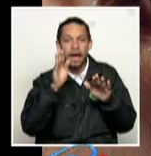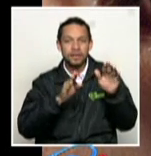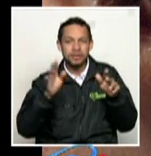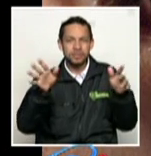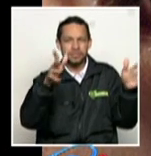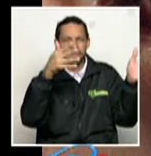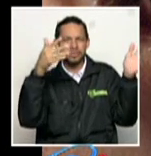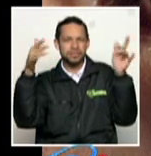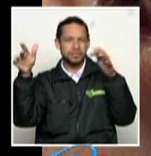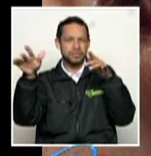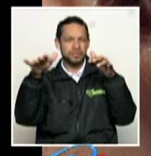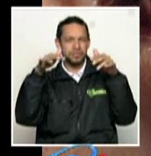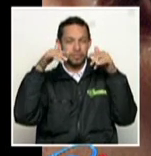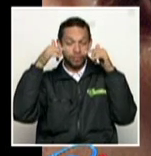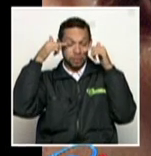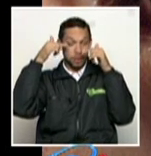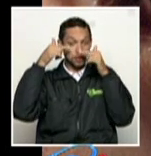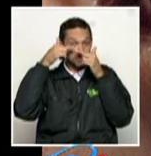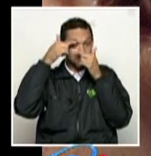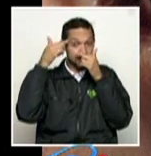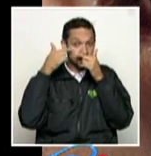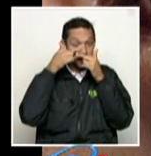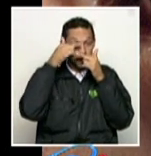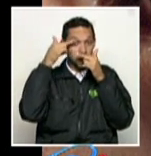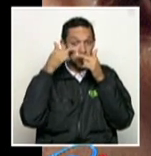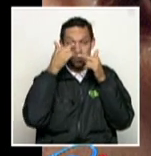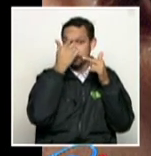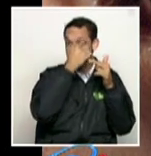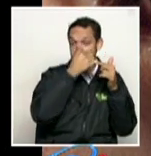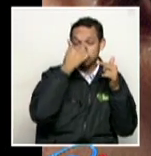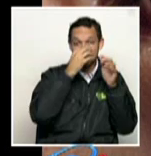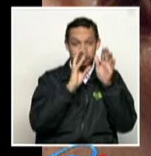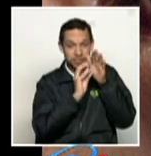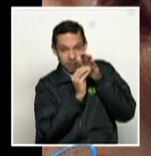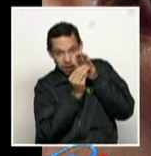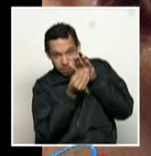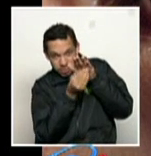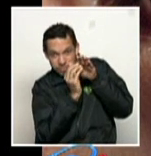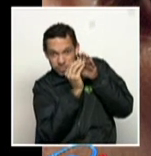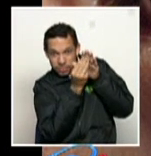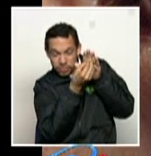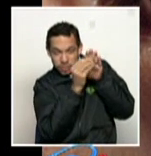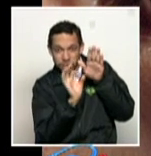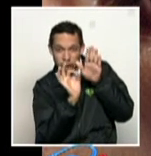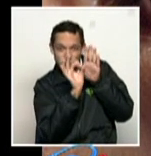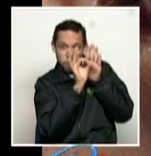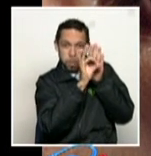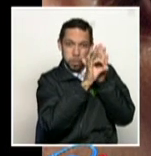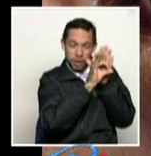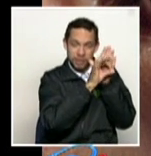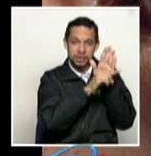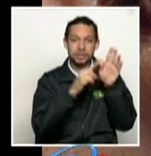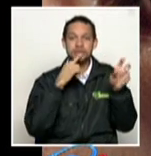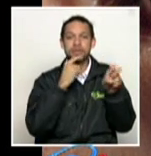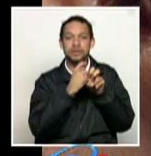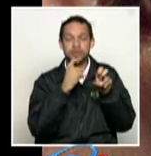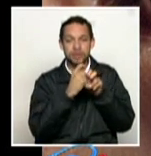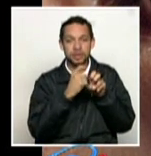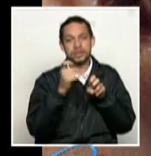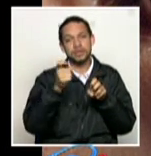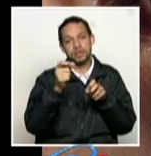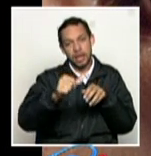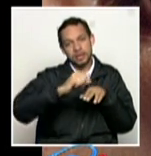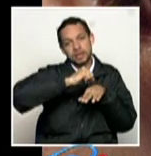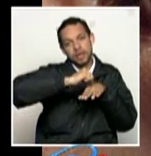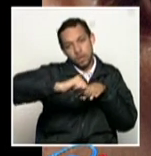está esa carnosidad y en muchos de estos casos pues lo ideal es el tratamiento de tipo